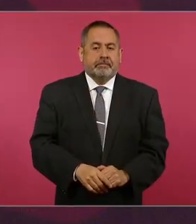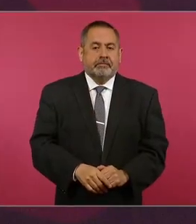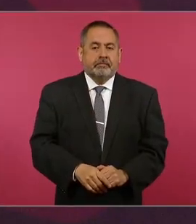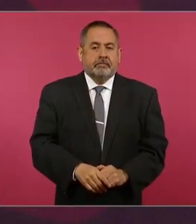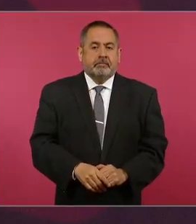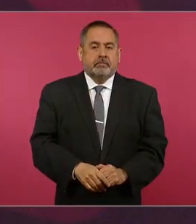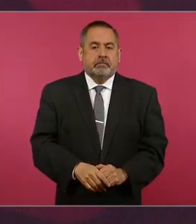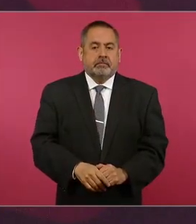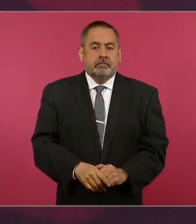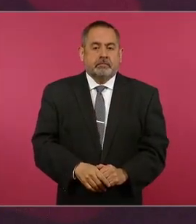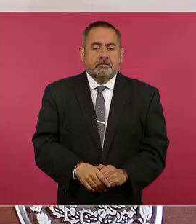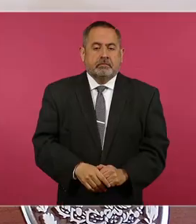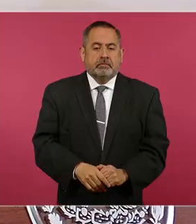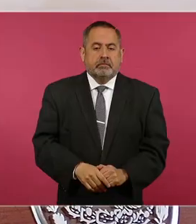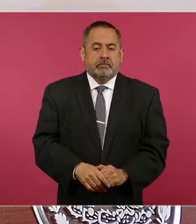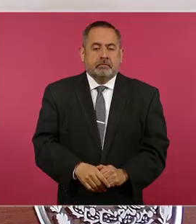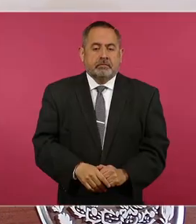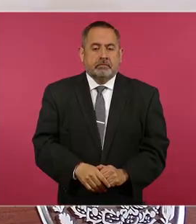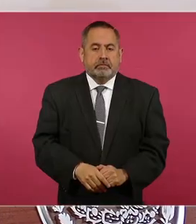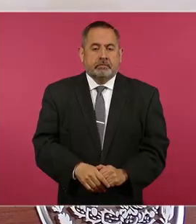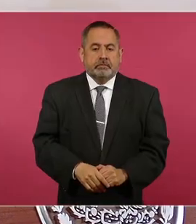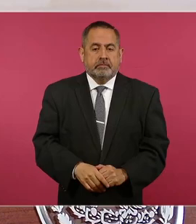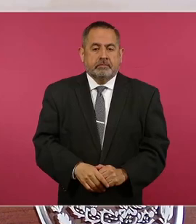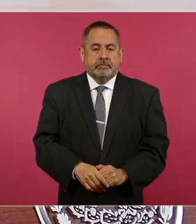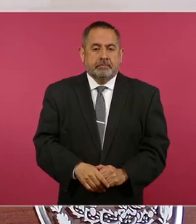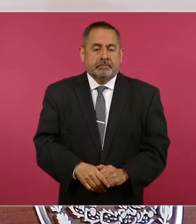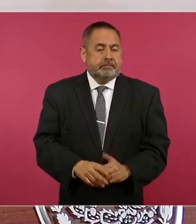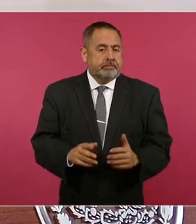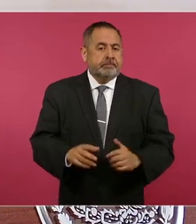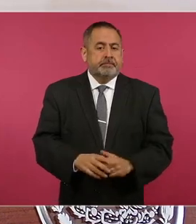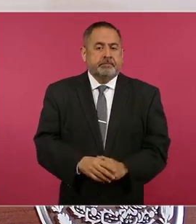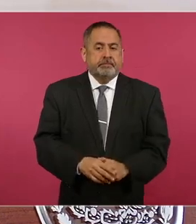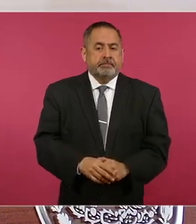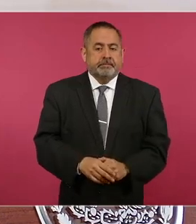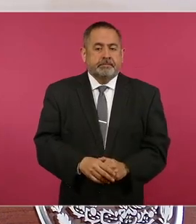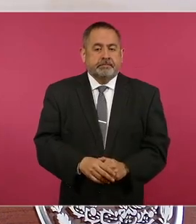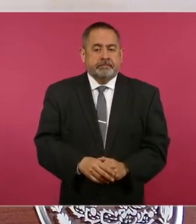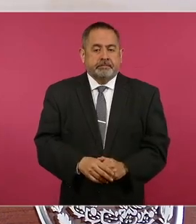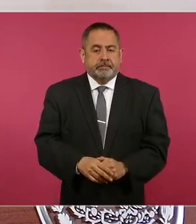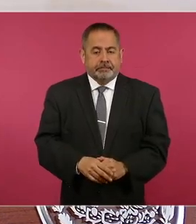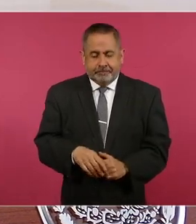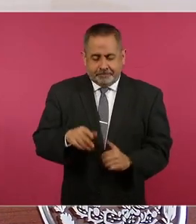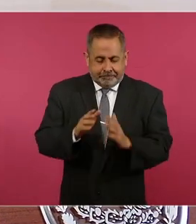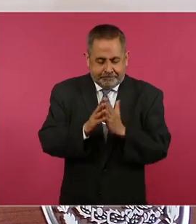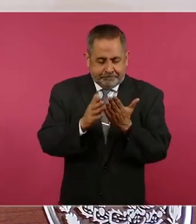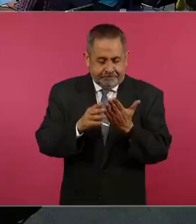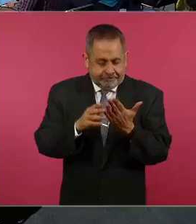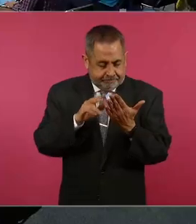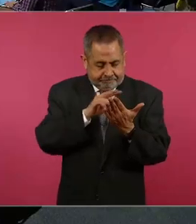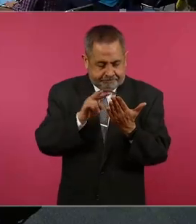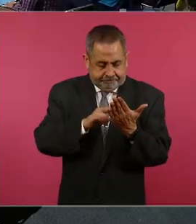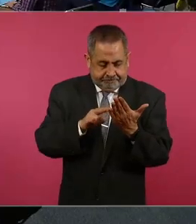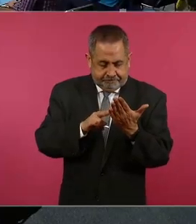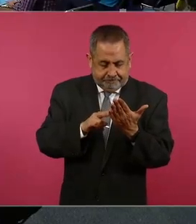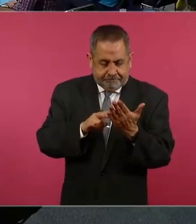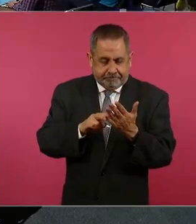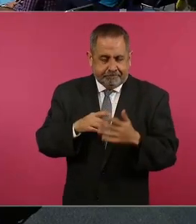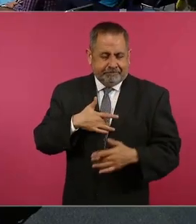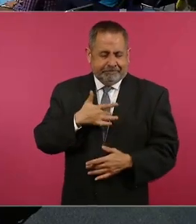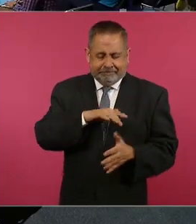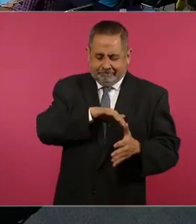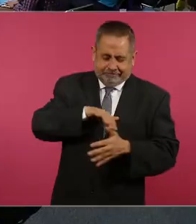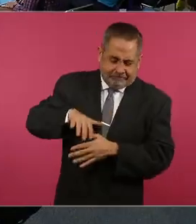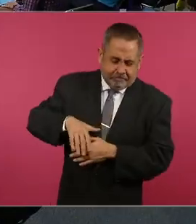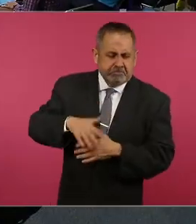ahora académicamente quitando pasiones yo